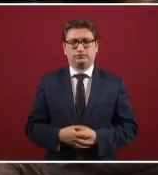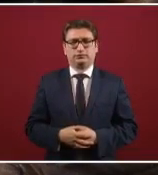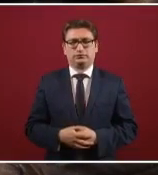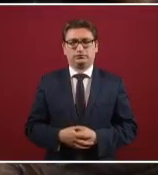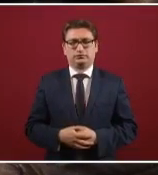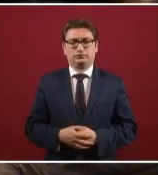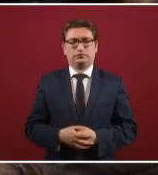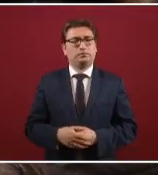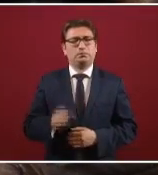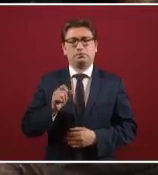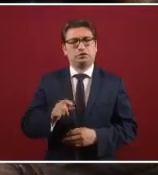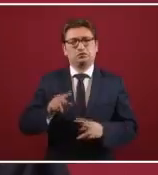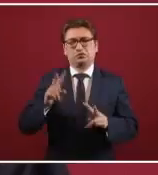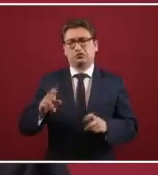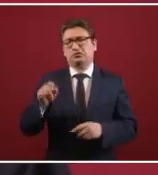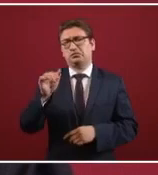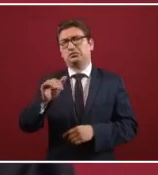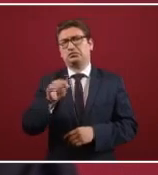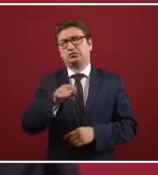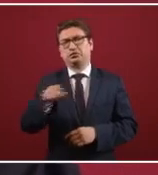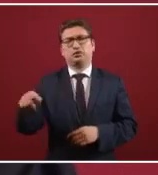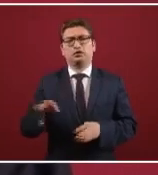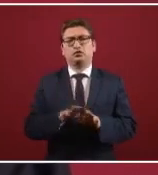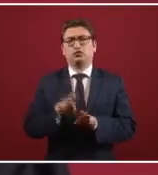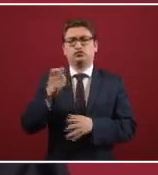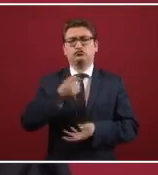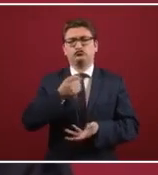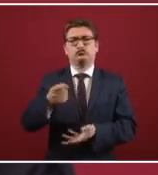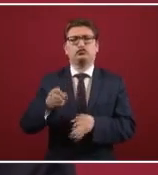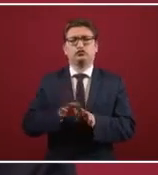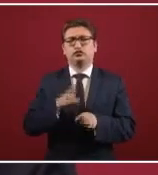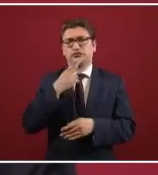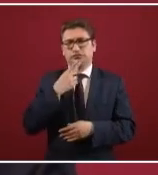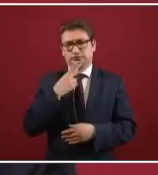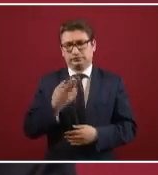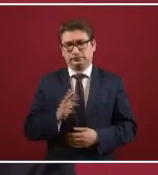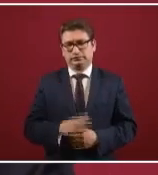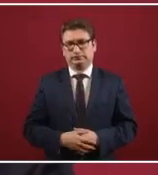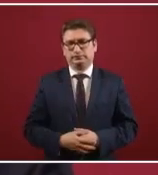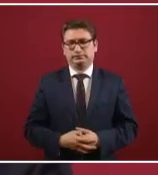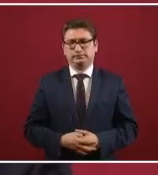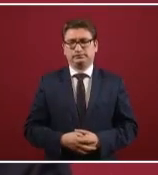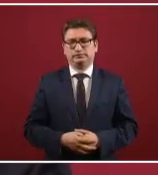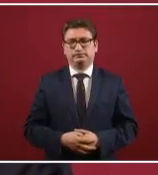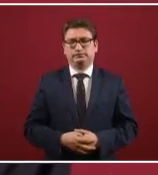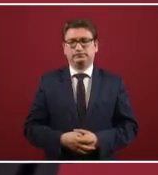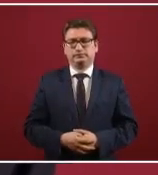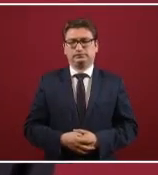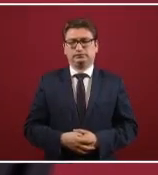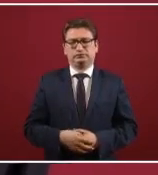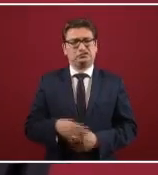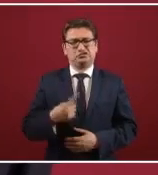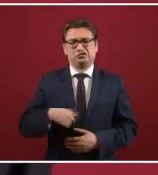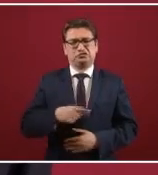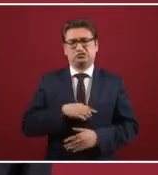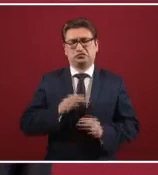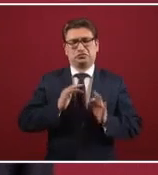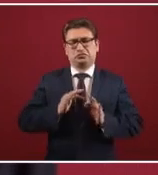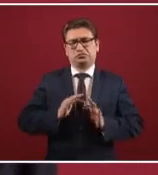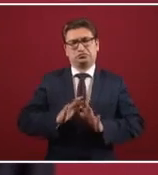acerca de como se ejercieron los fondos ya nosotros nos